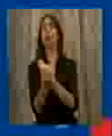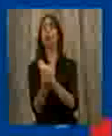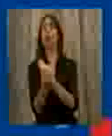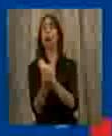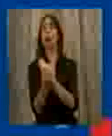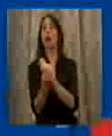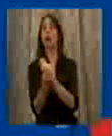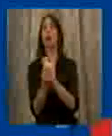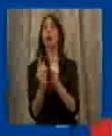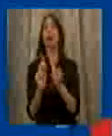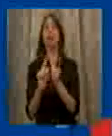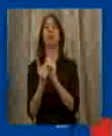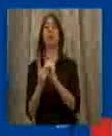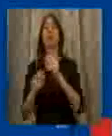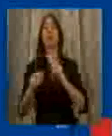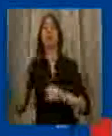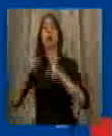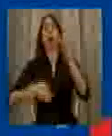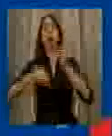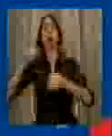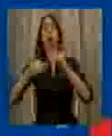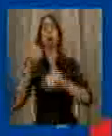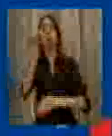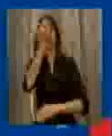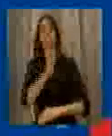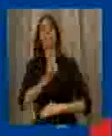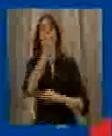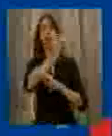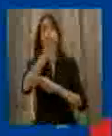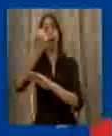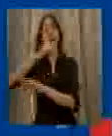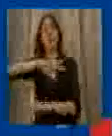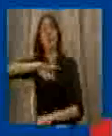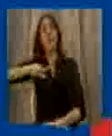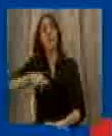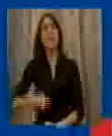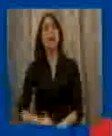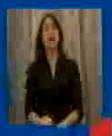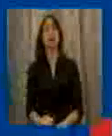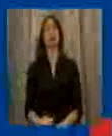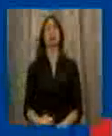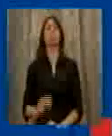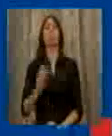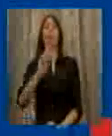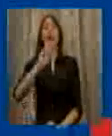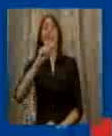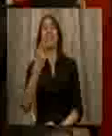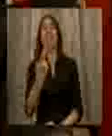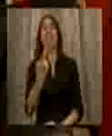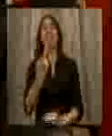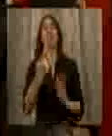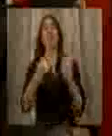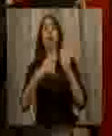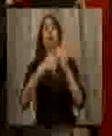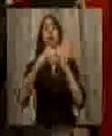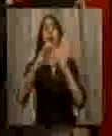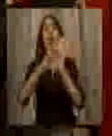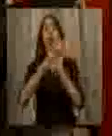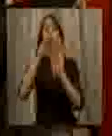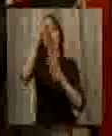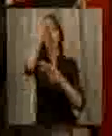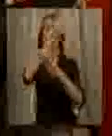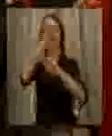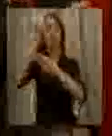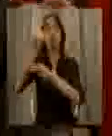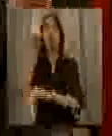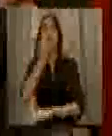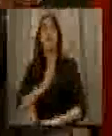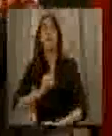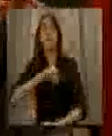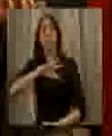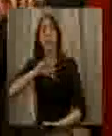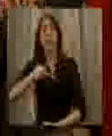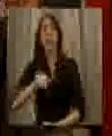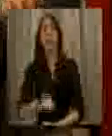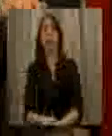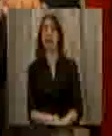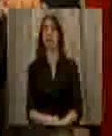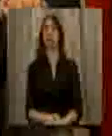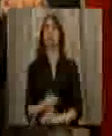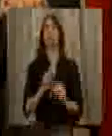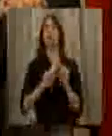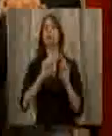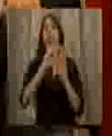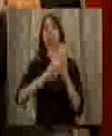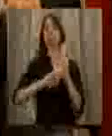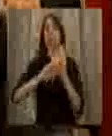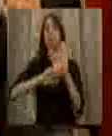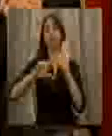a la reforma del proceso penal, la reforma al código penal, las iniciativas legales para